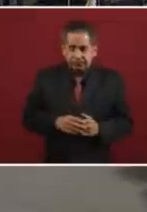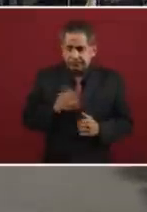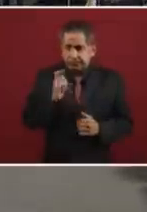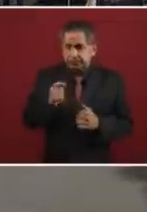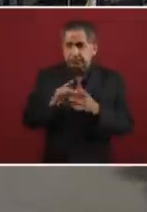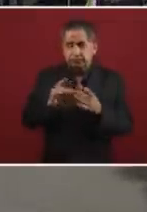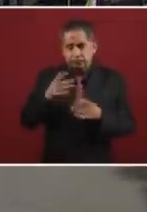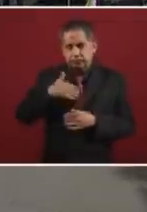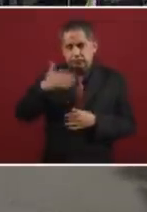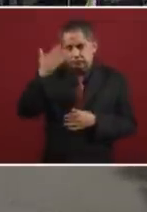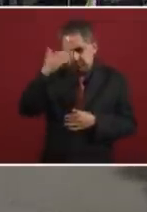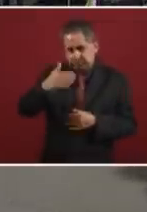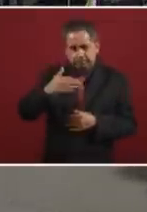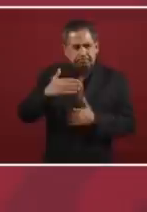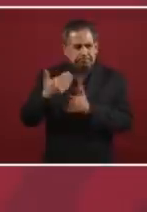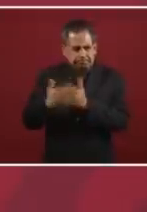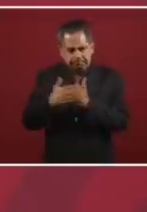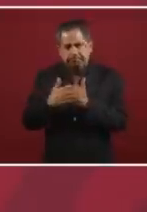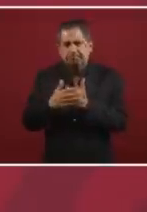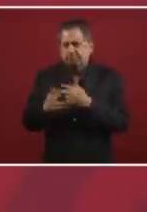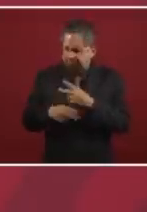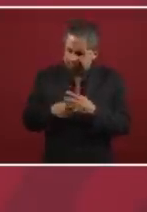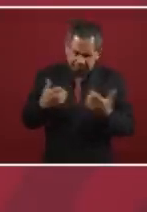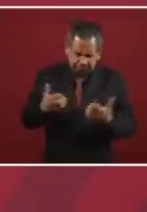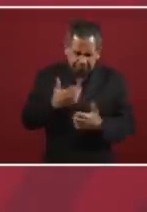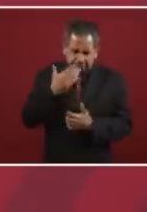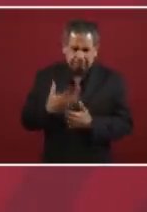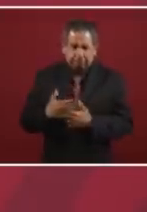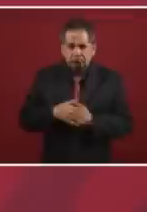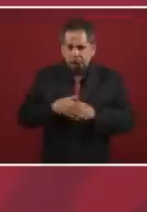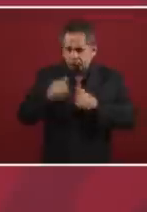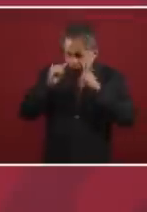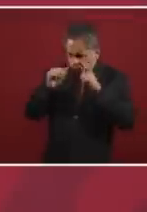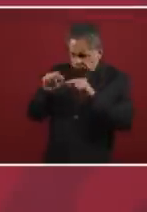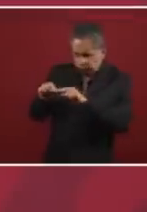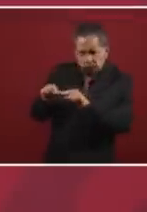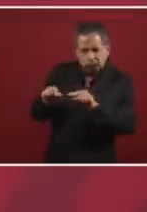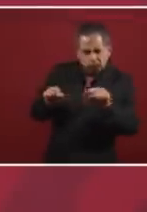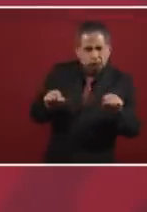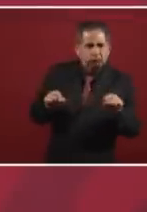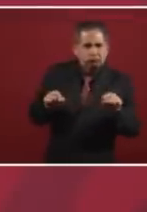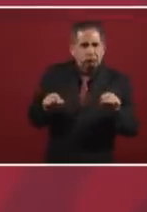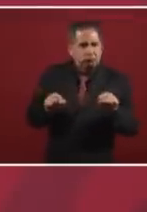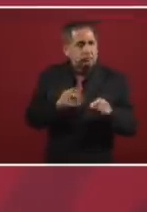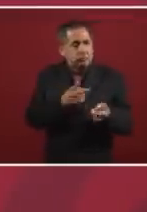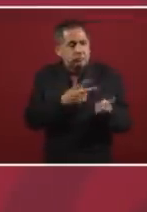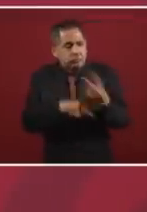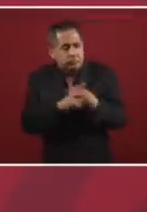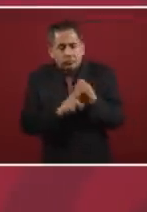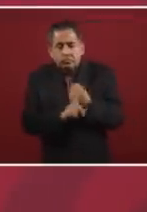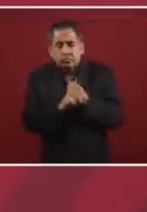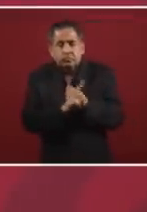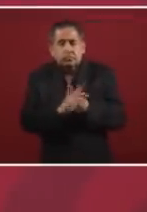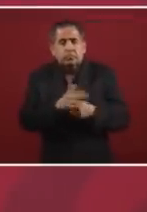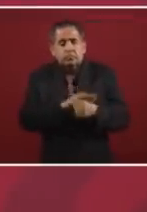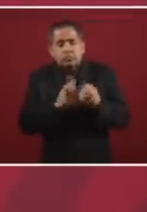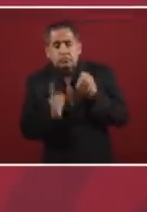y yo sé que vamos a lograr atendiendo las causas que originaron la violencia